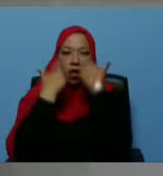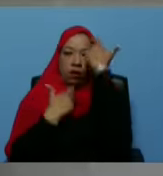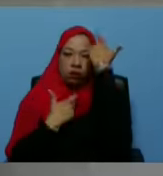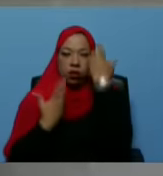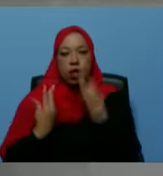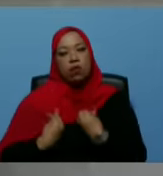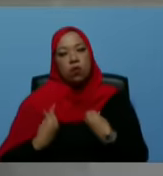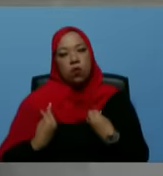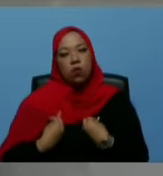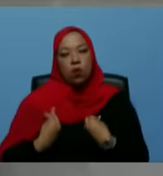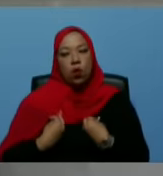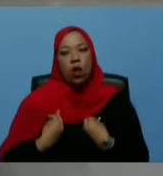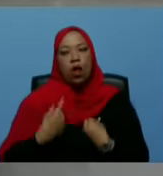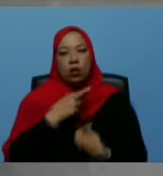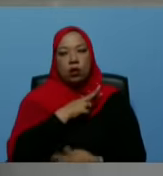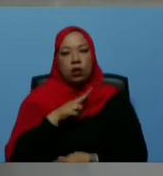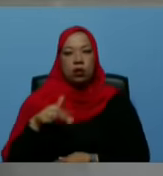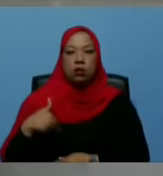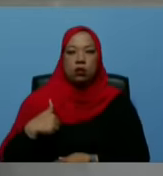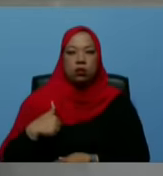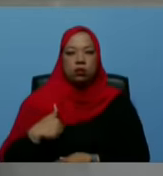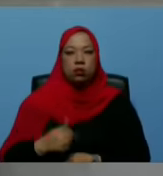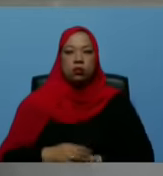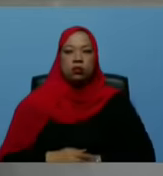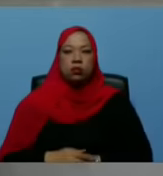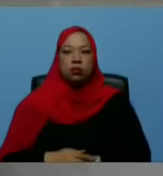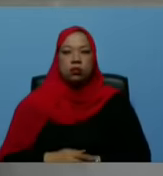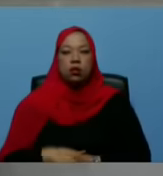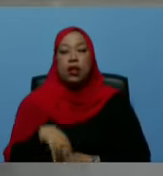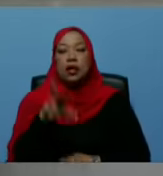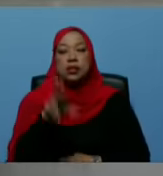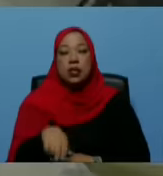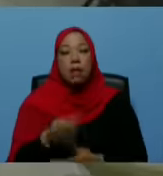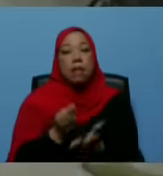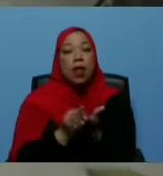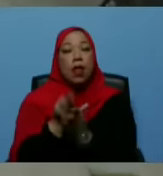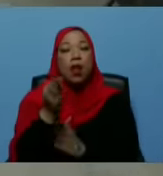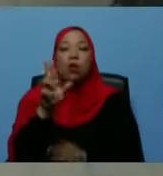que viva Chávez el original. ¿Mm? Leales siempre,